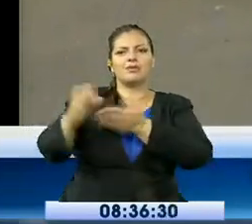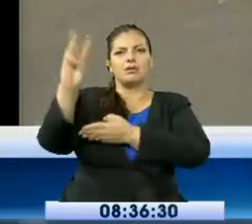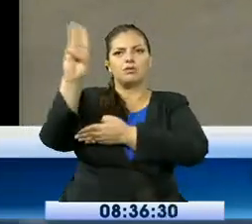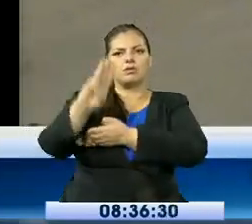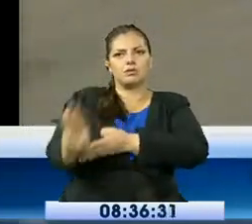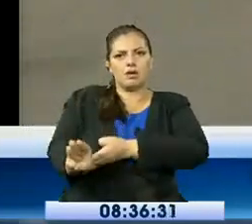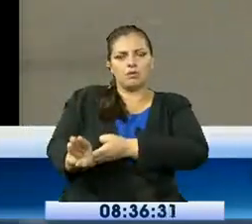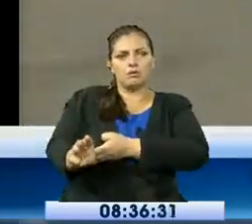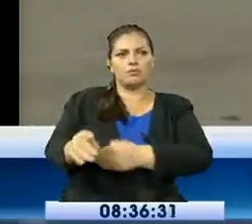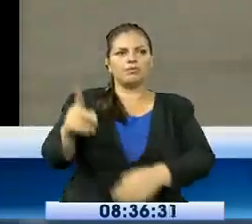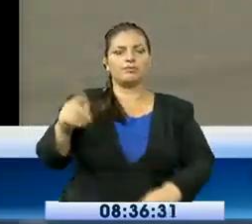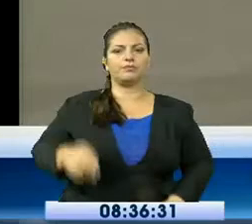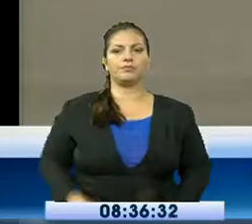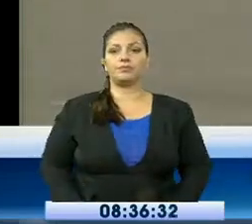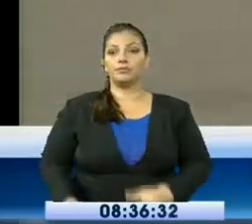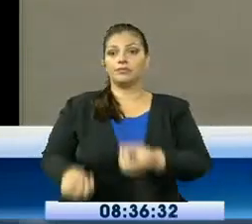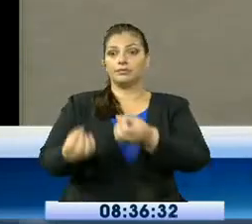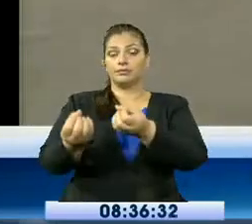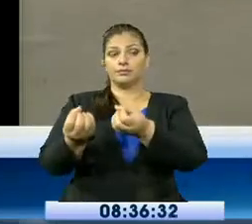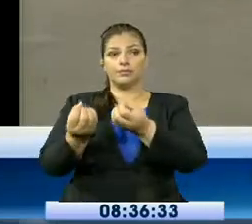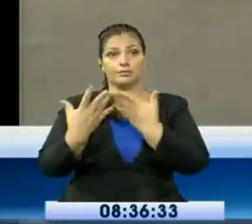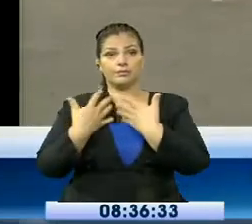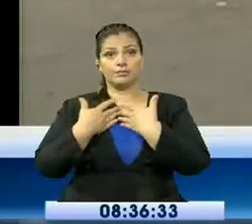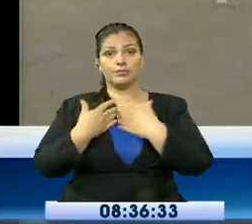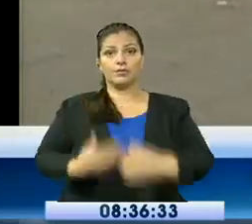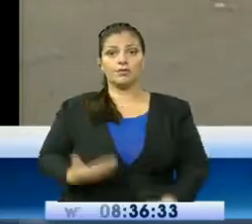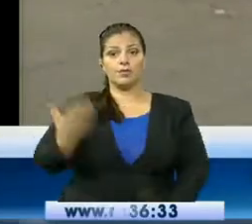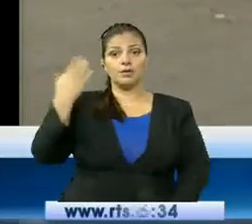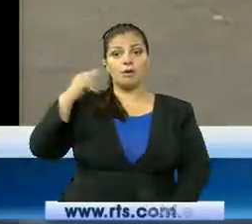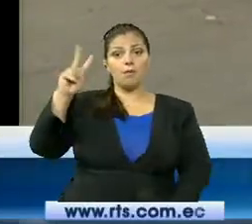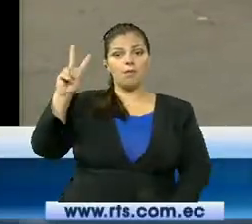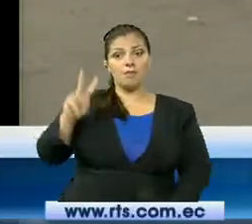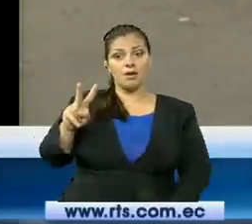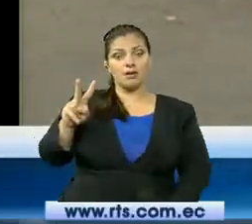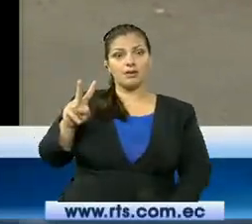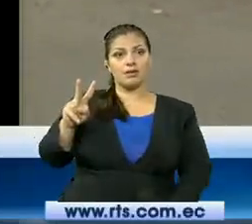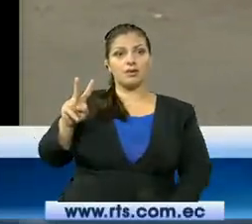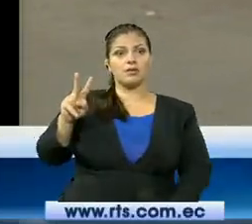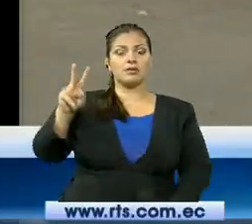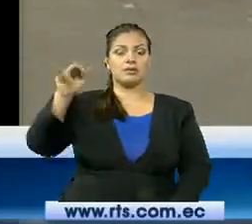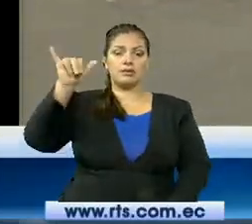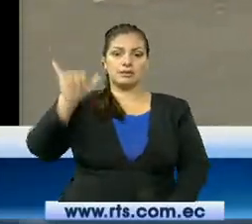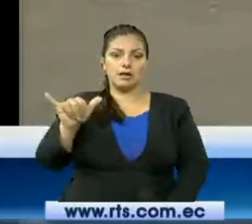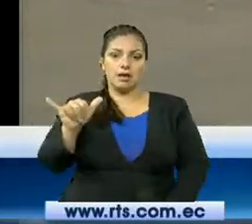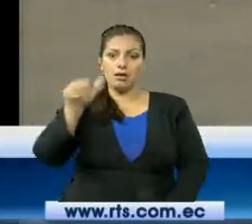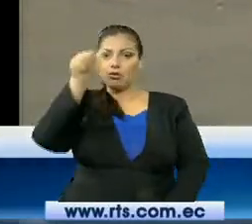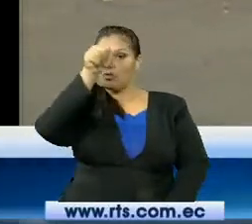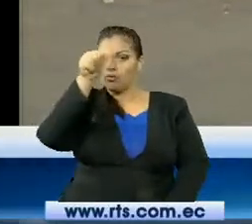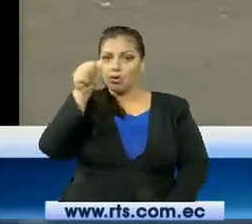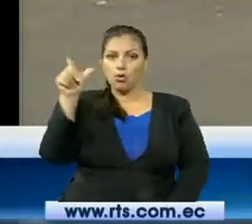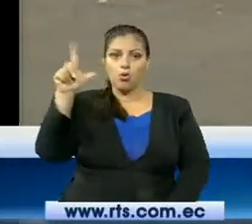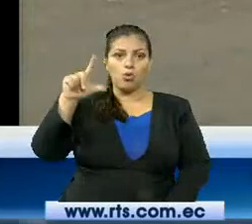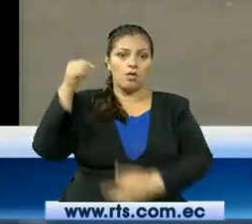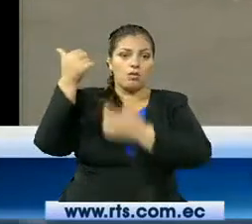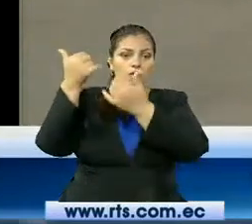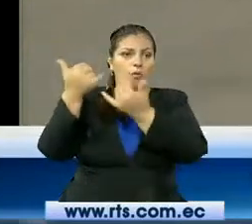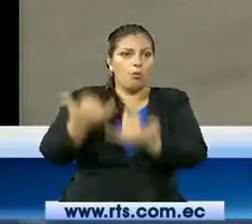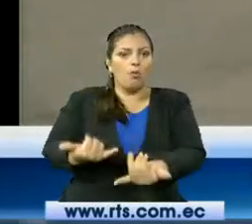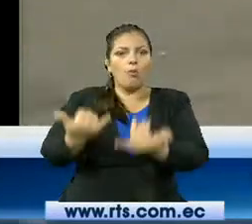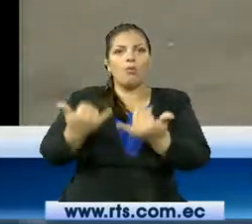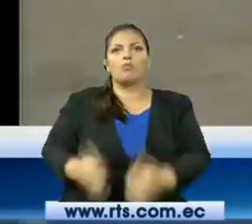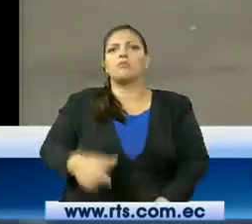detenidas para eh Por delitos tanto flagrantes otros retenidos para investigaciones más de 120